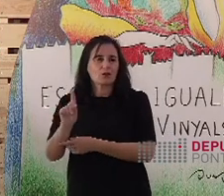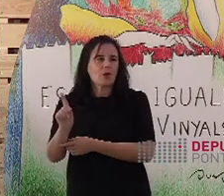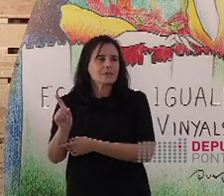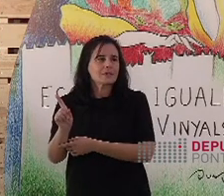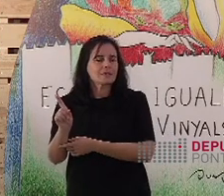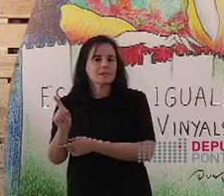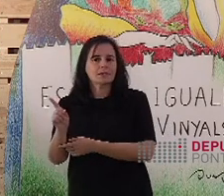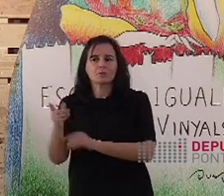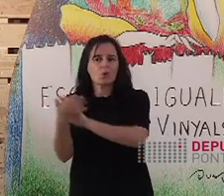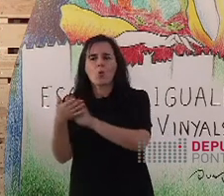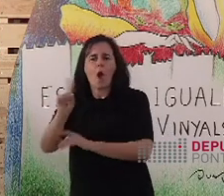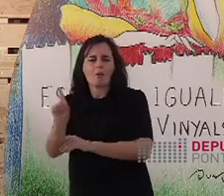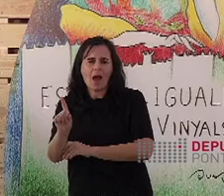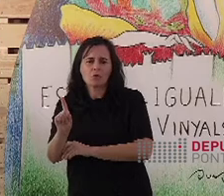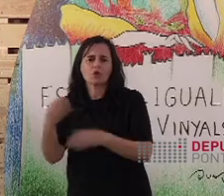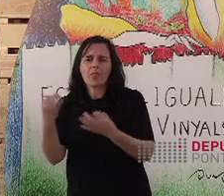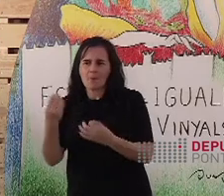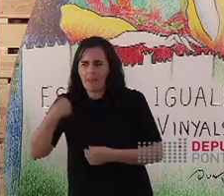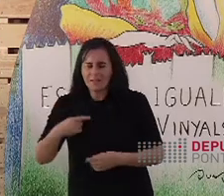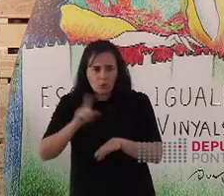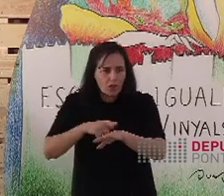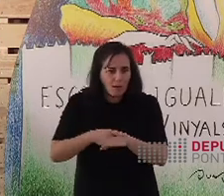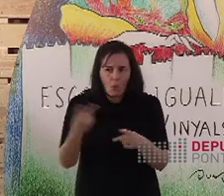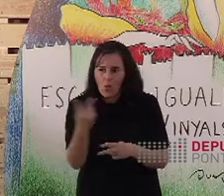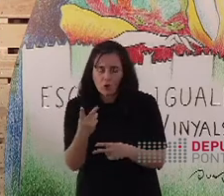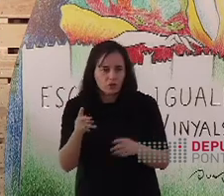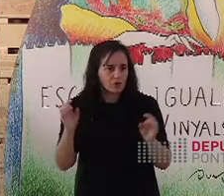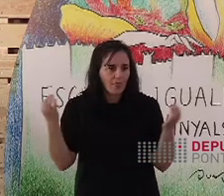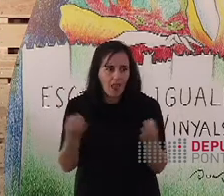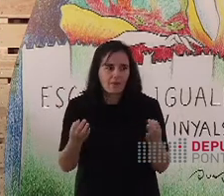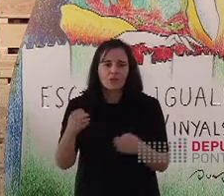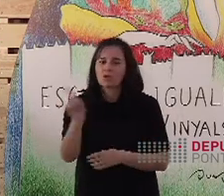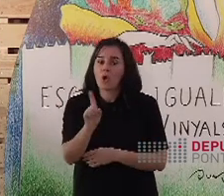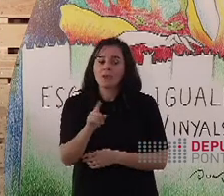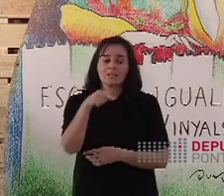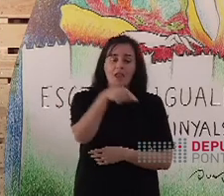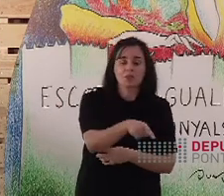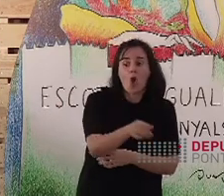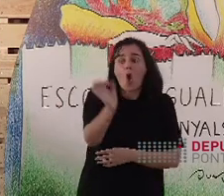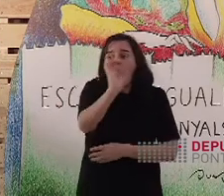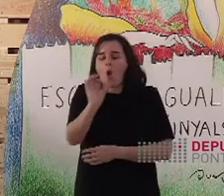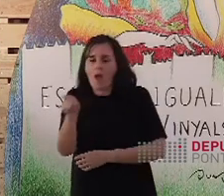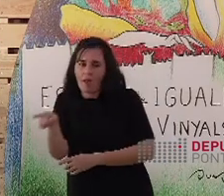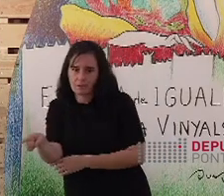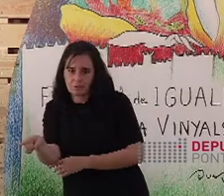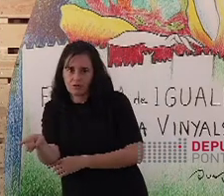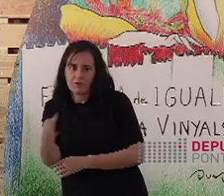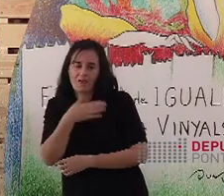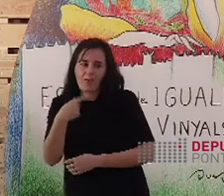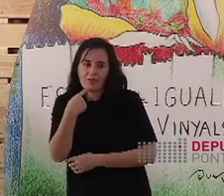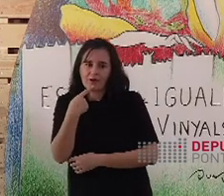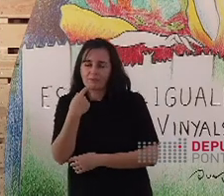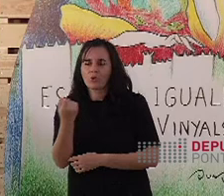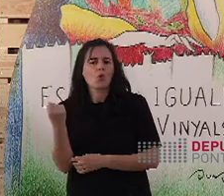que non estamos falando de que se ten que producir a vez, non, estamos falando de é dicir que non é necesario non